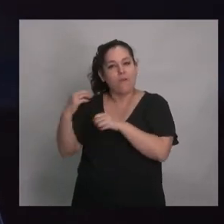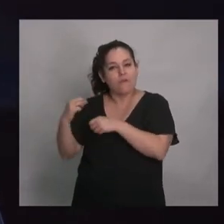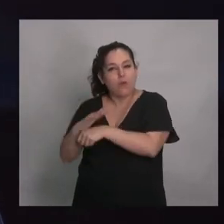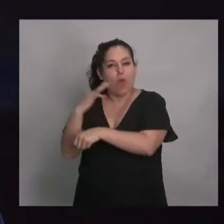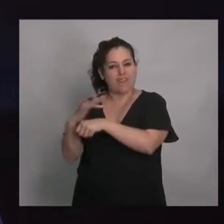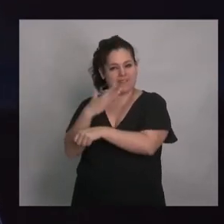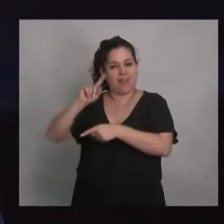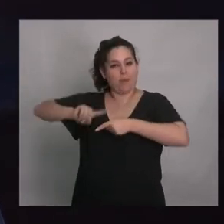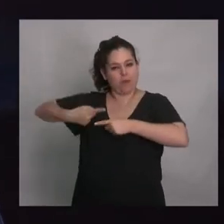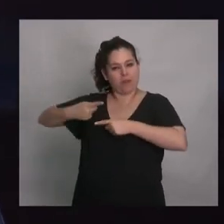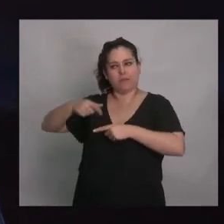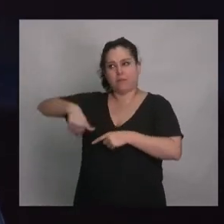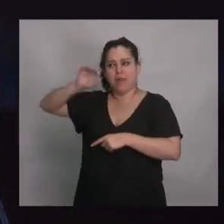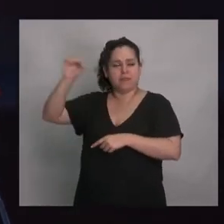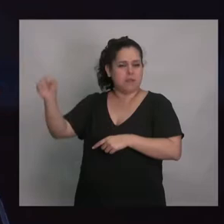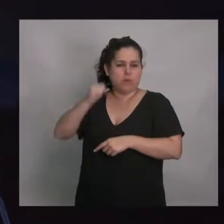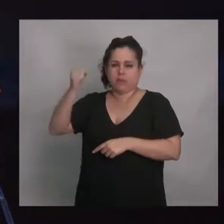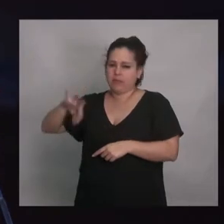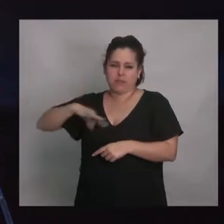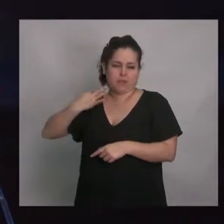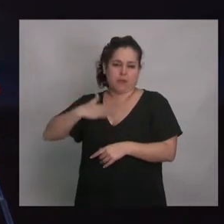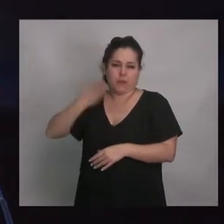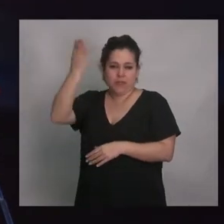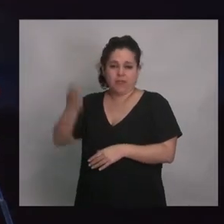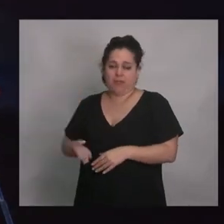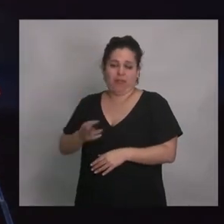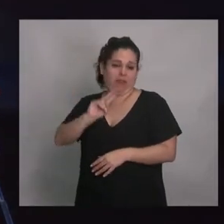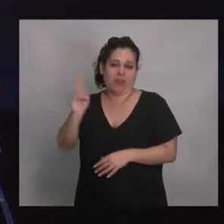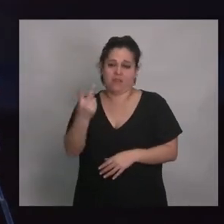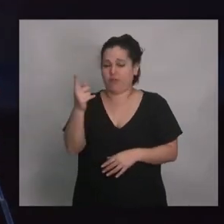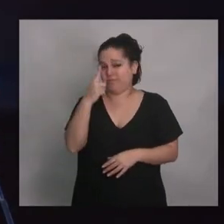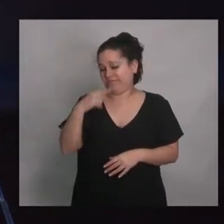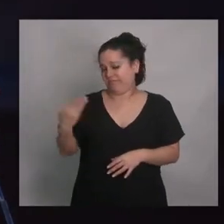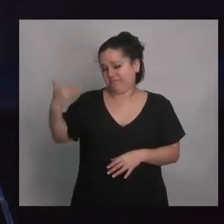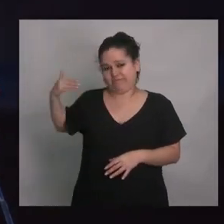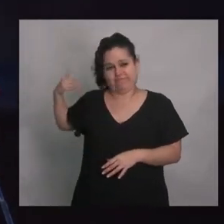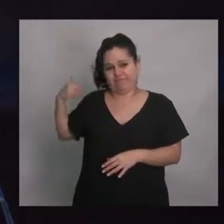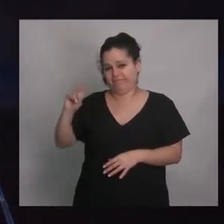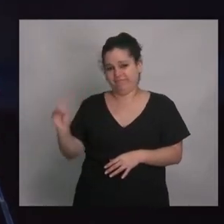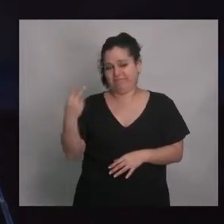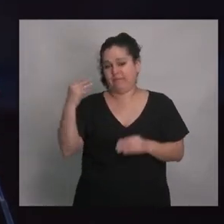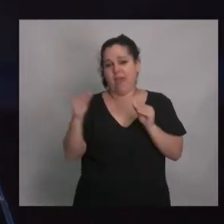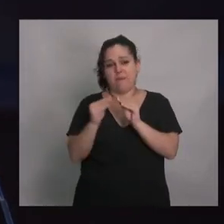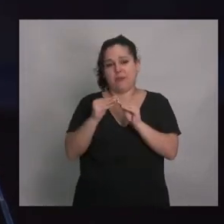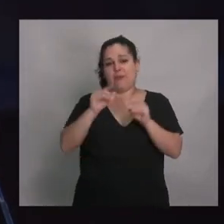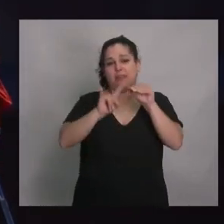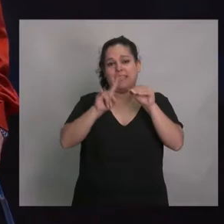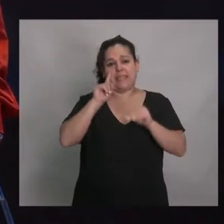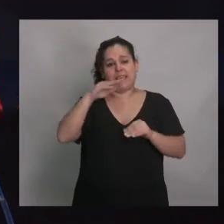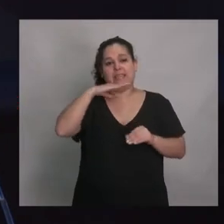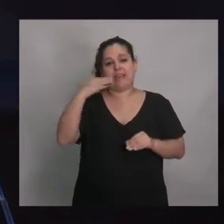ha sido más importante en mi vida y que falleció en los últimos meses aníbal quijano muchas